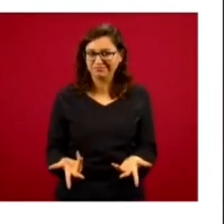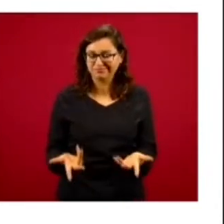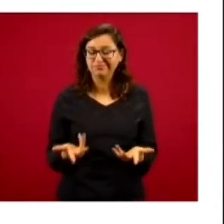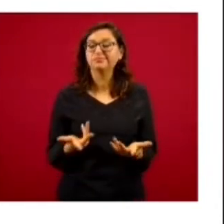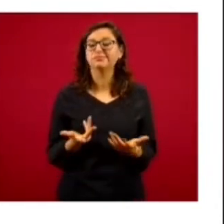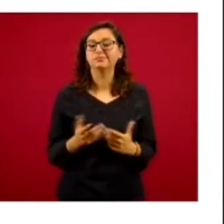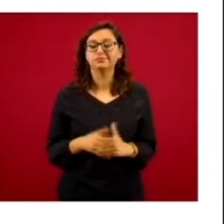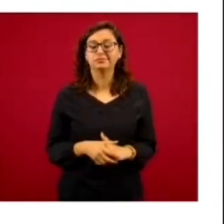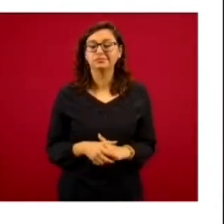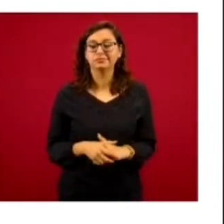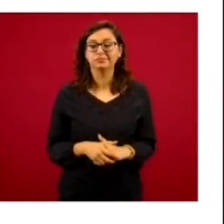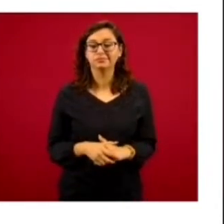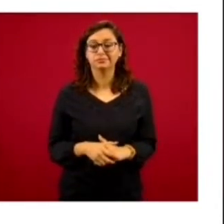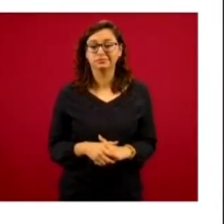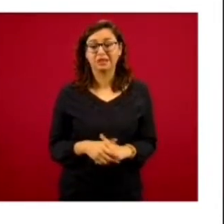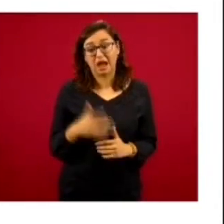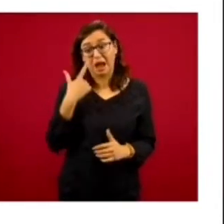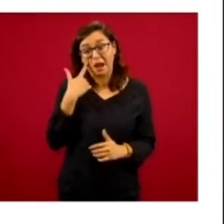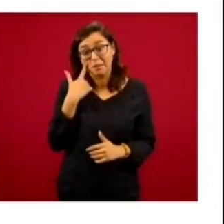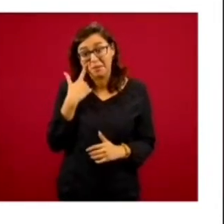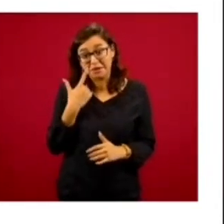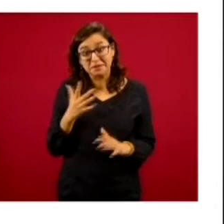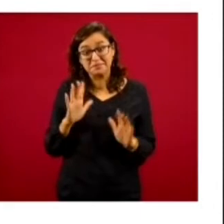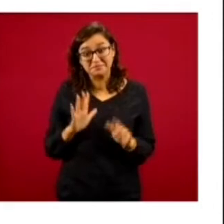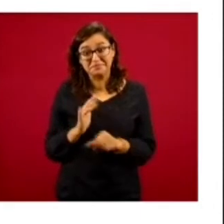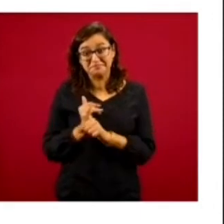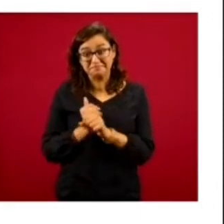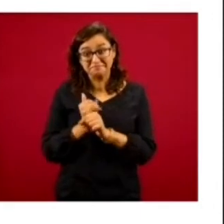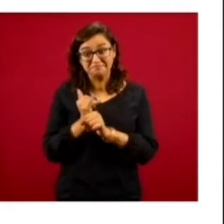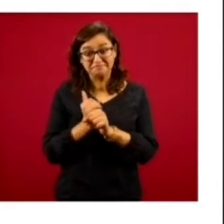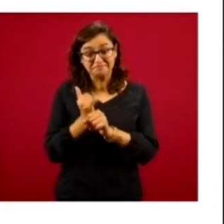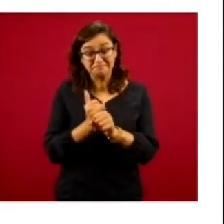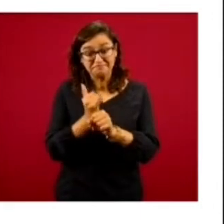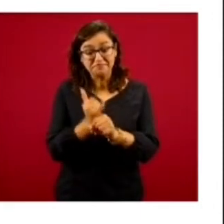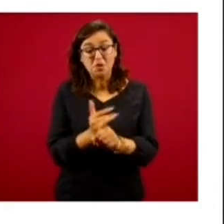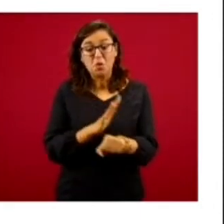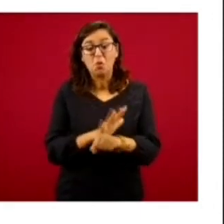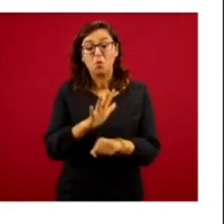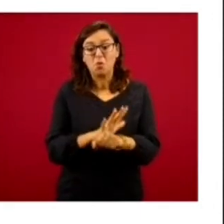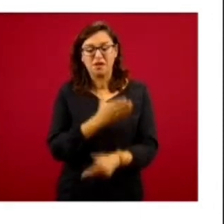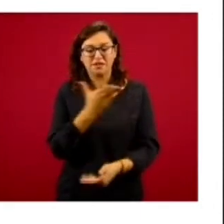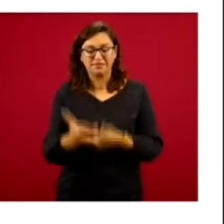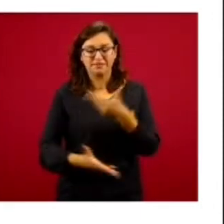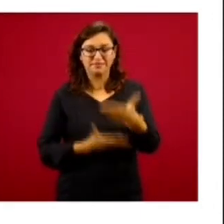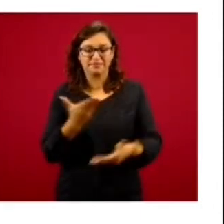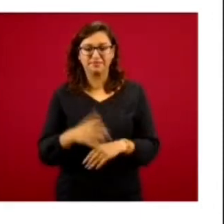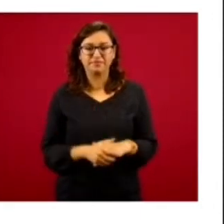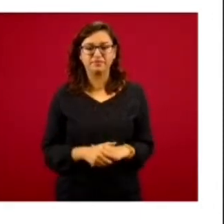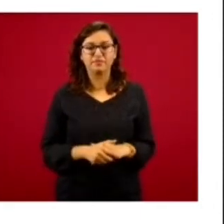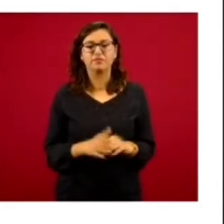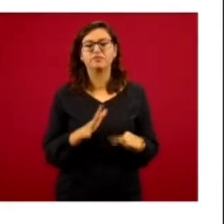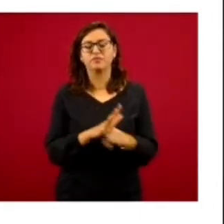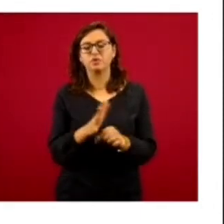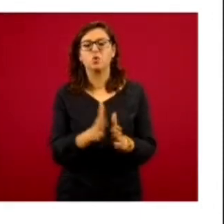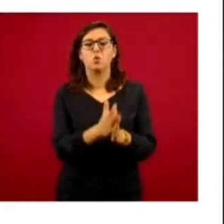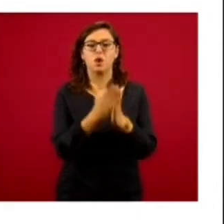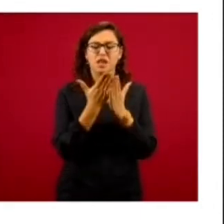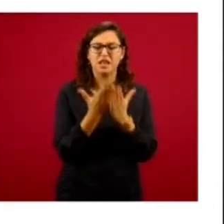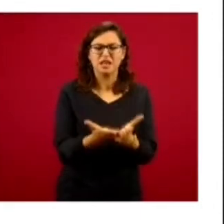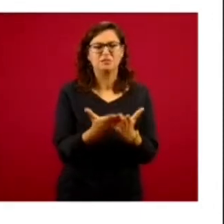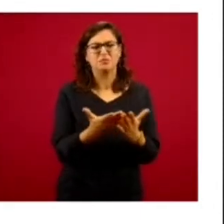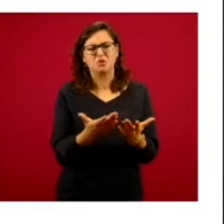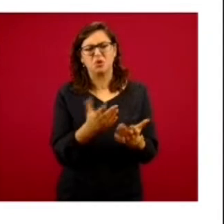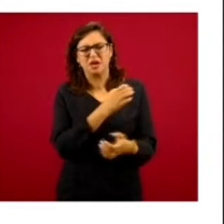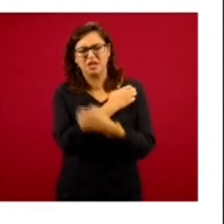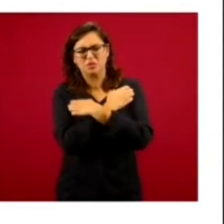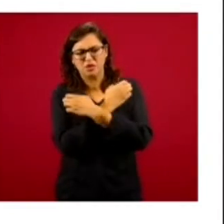que estamos rastreando todavía el tipo de servicios que se dieron, qué tipo de libros escolares se